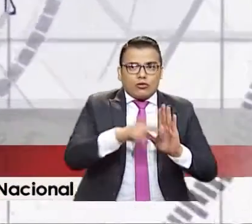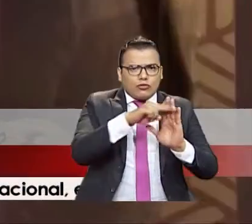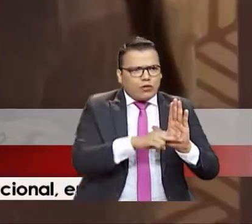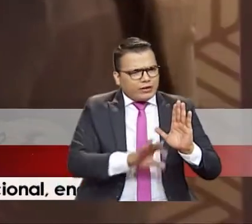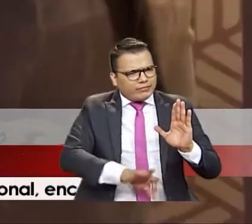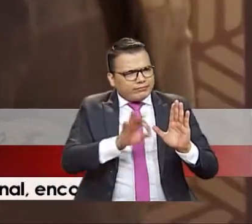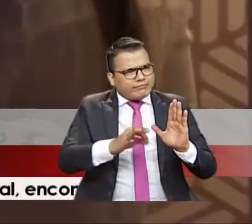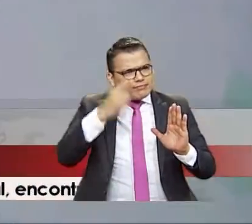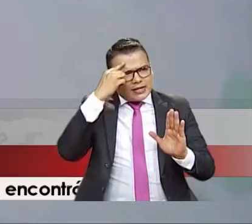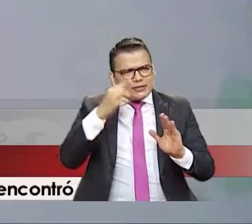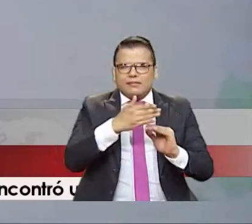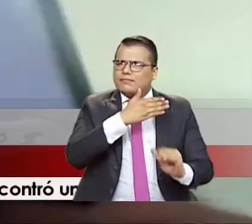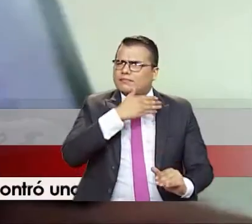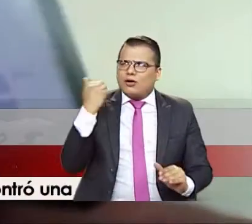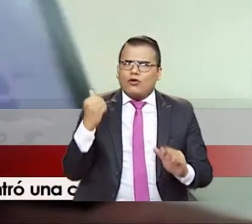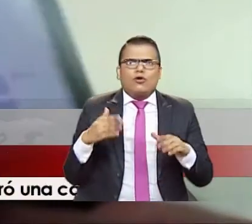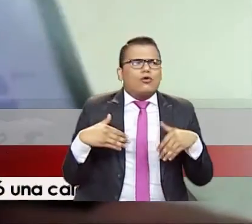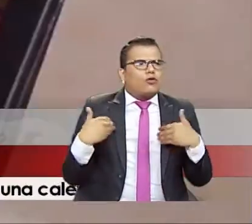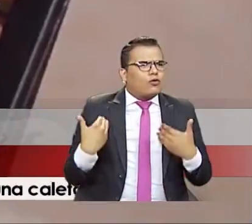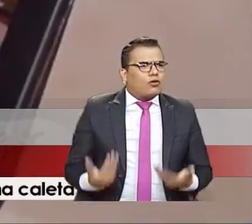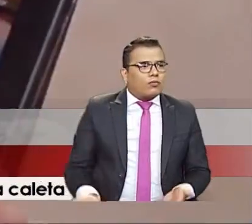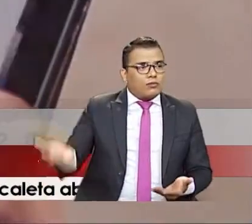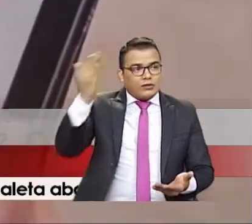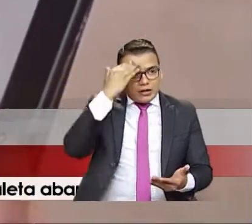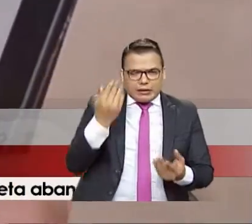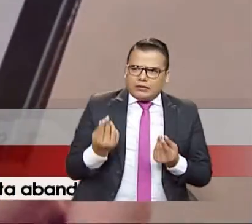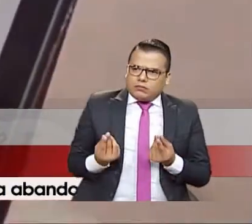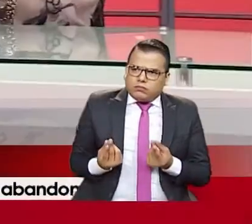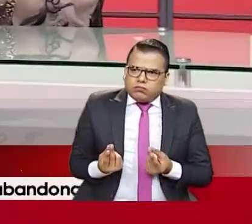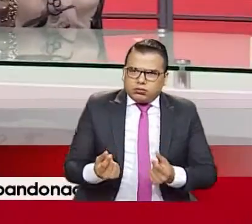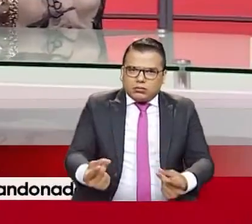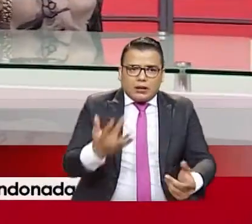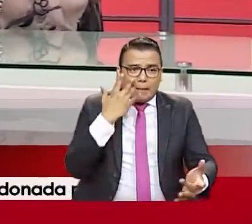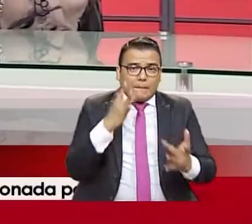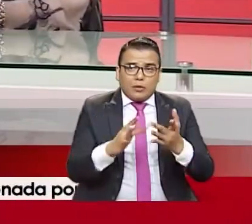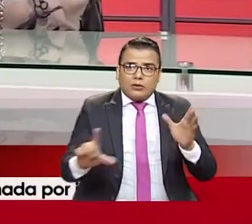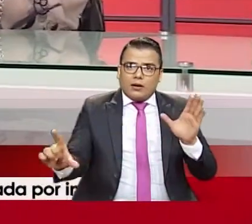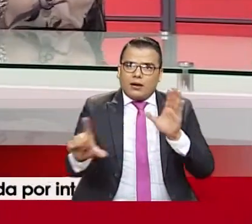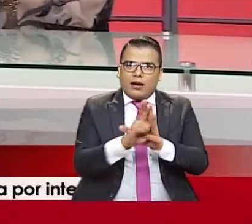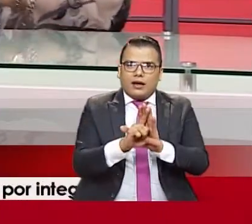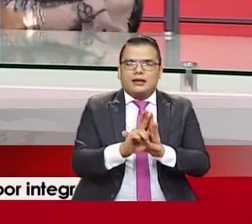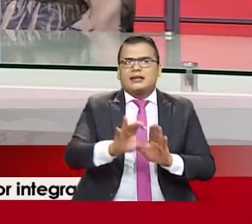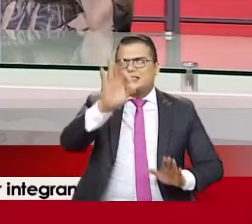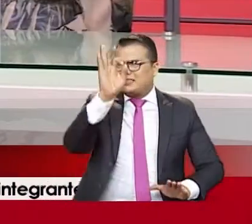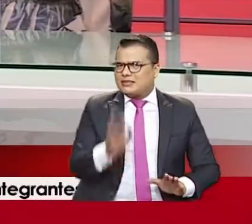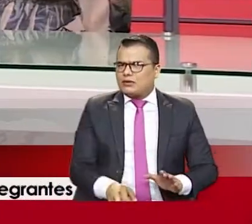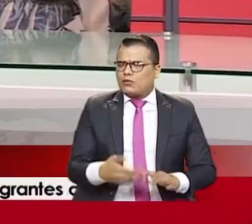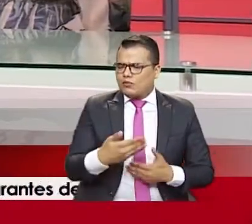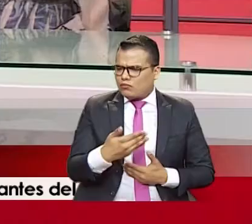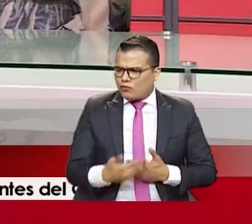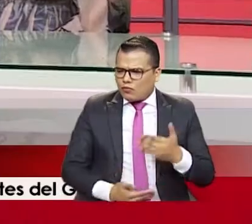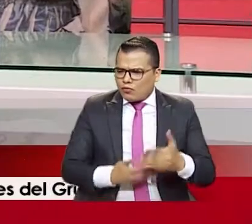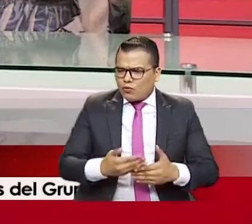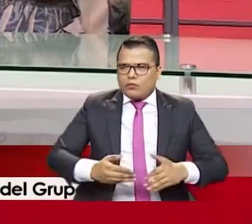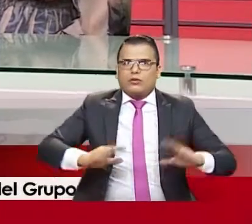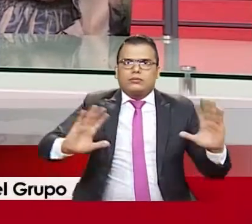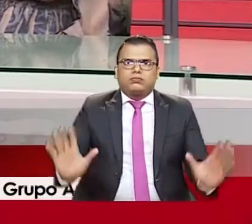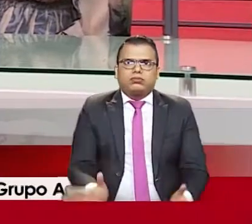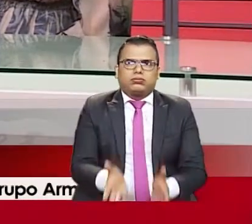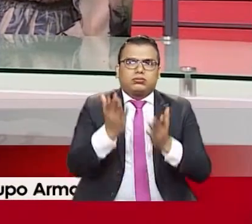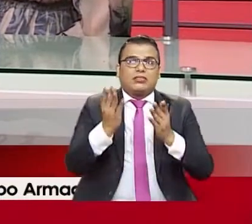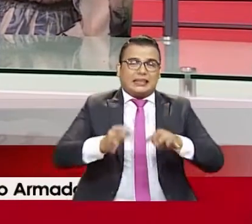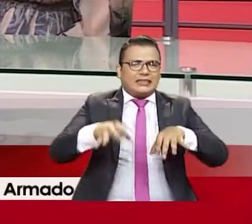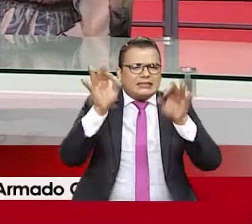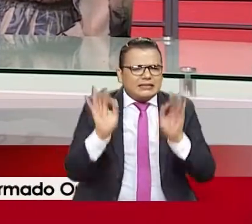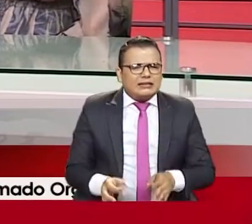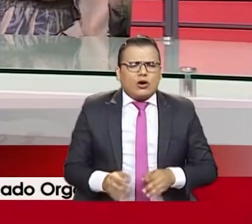algo que entre más rápido suceda en términos de la adopción de la ley más rápido vamos a poder volver a la senda de